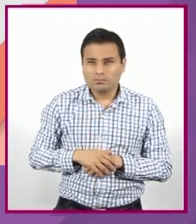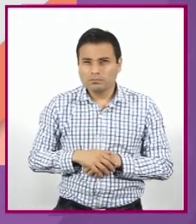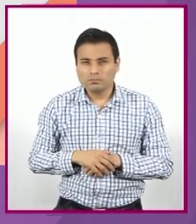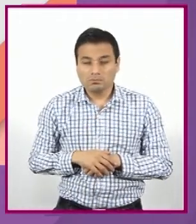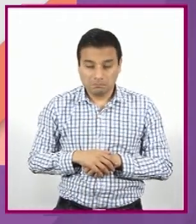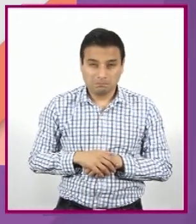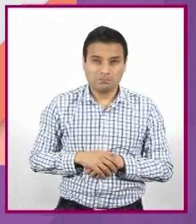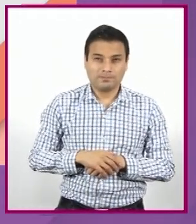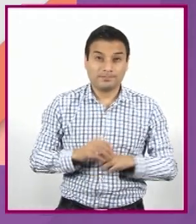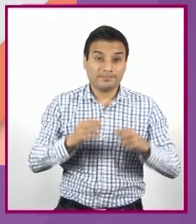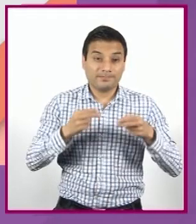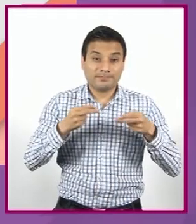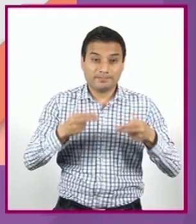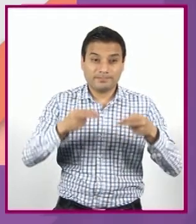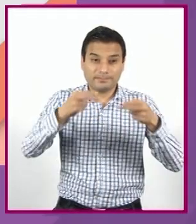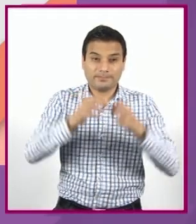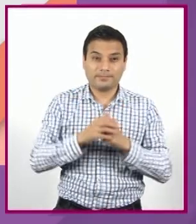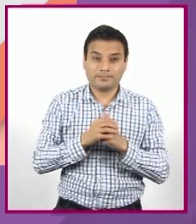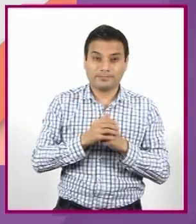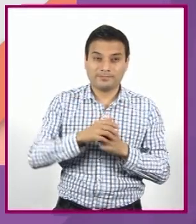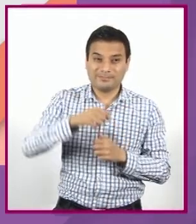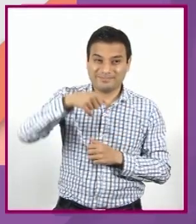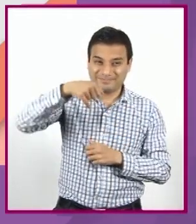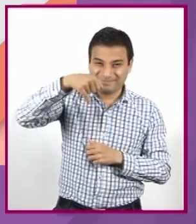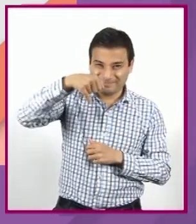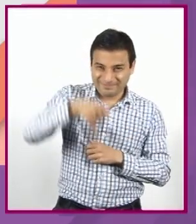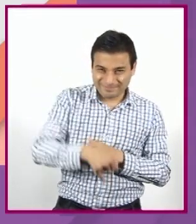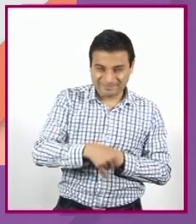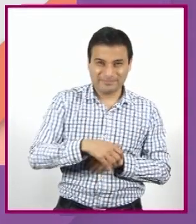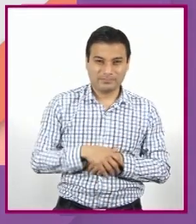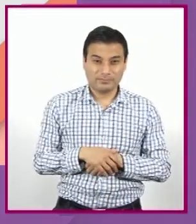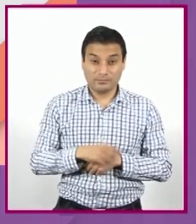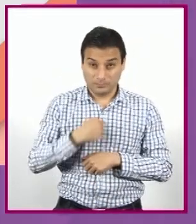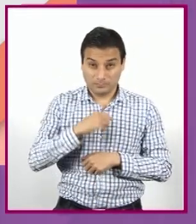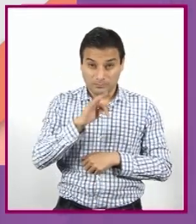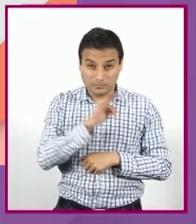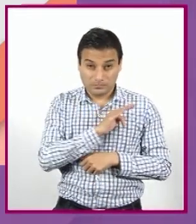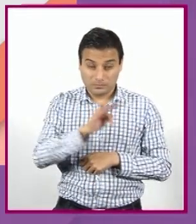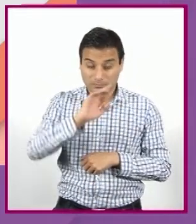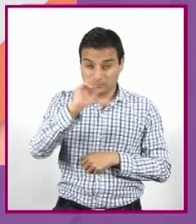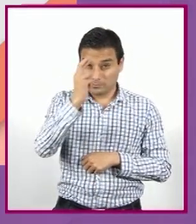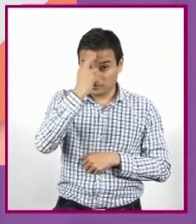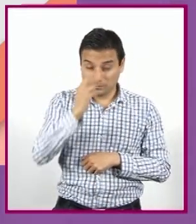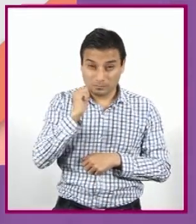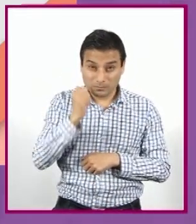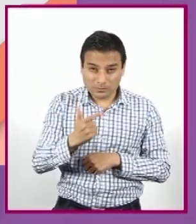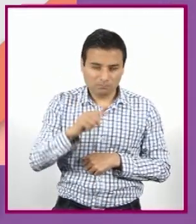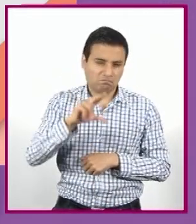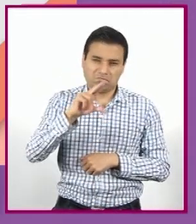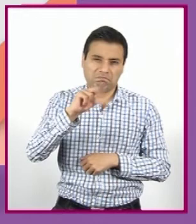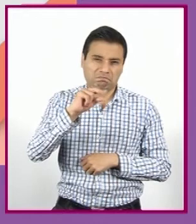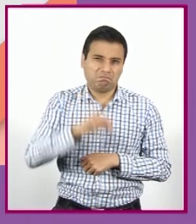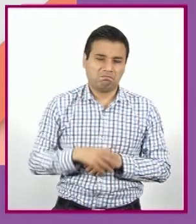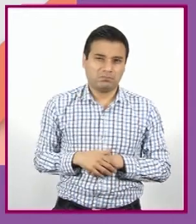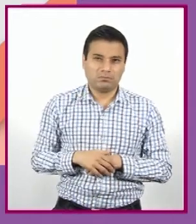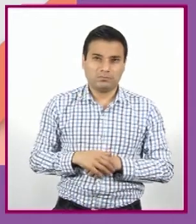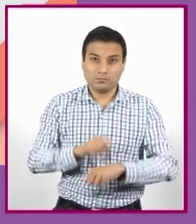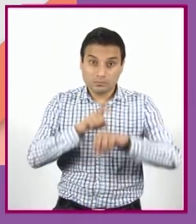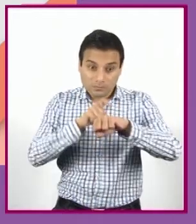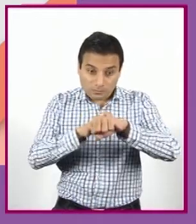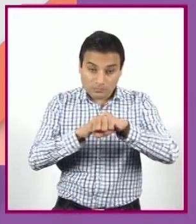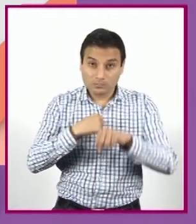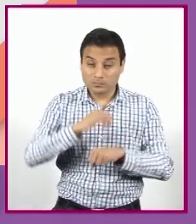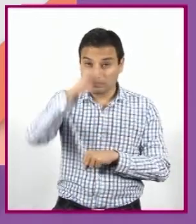las profundidades de la tierra. No podía recordar nada más. Carecía, sin embargo, de tiempo para